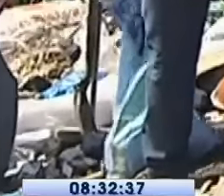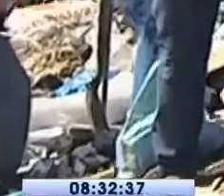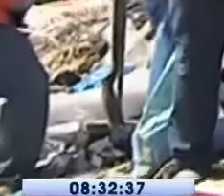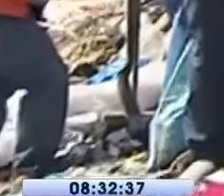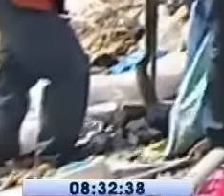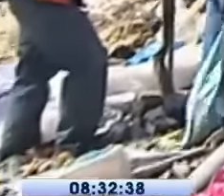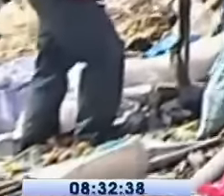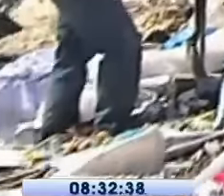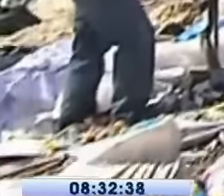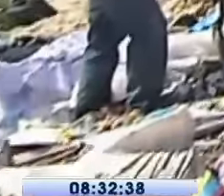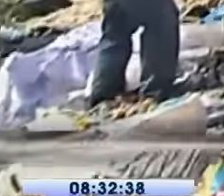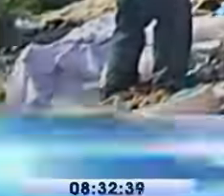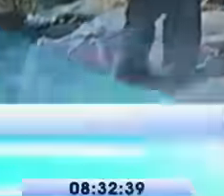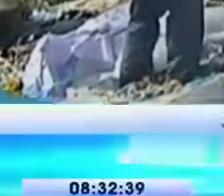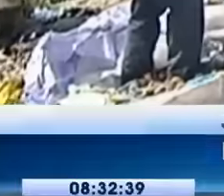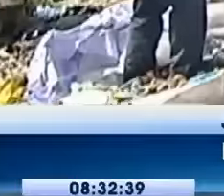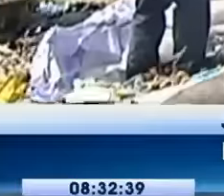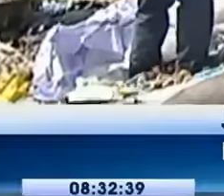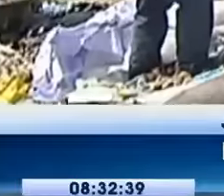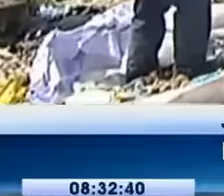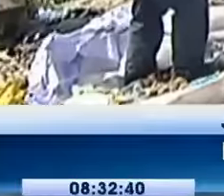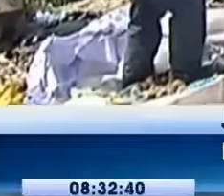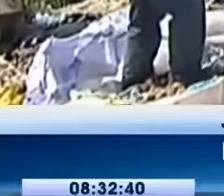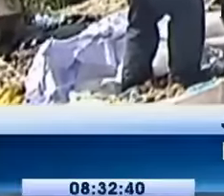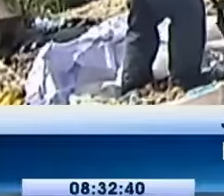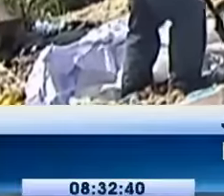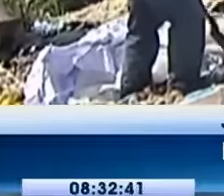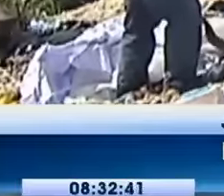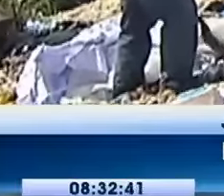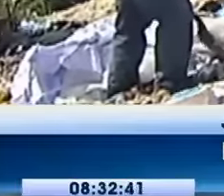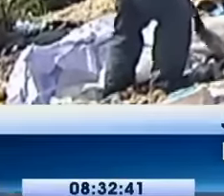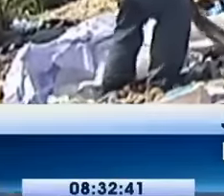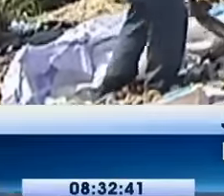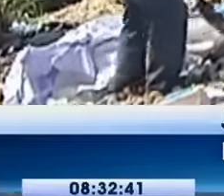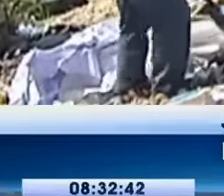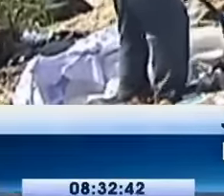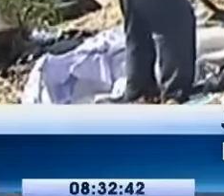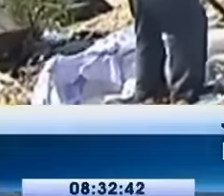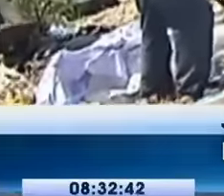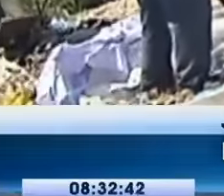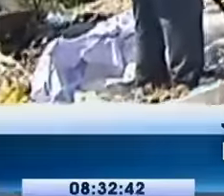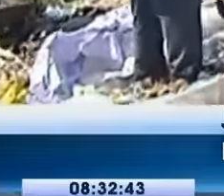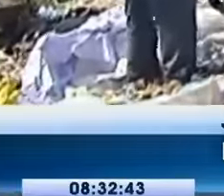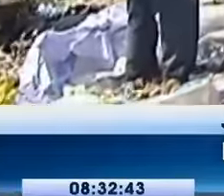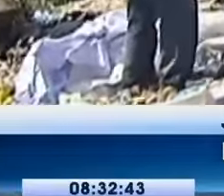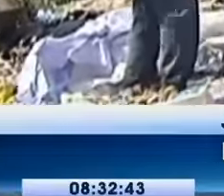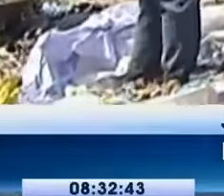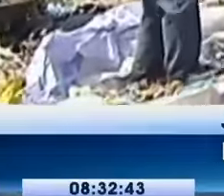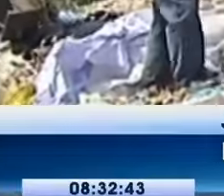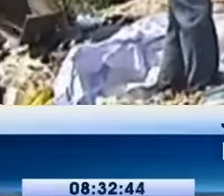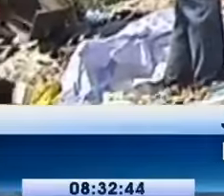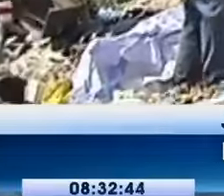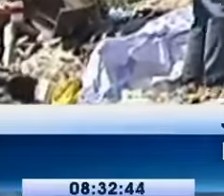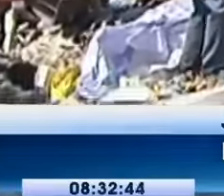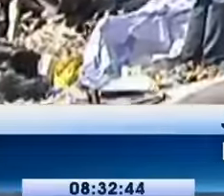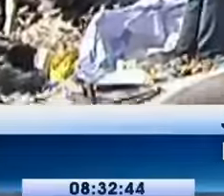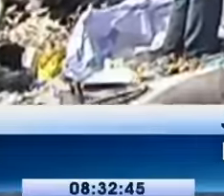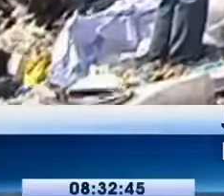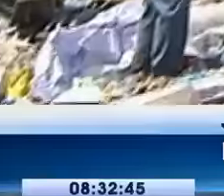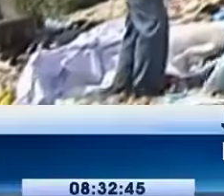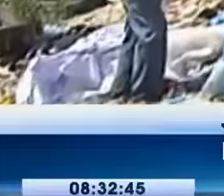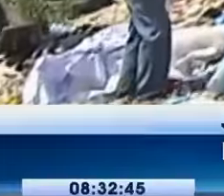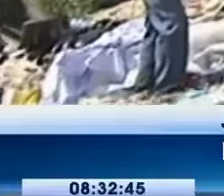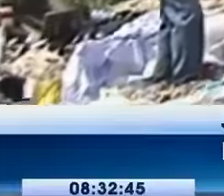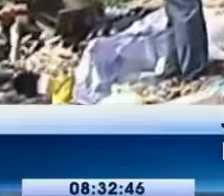no respeta horarios de recolección del carro de Puerto Limpio. Es por eso que hemos acudido hasta acá para poder dar una respuesta,